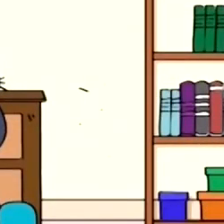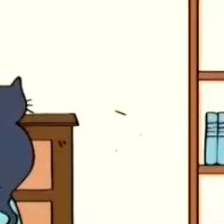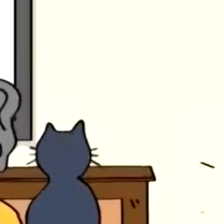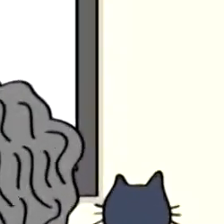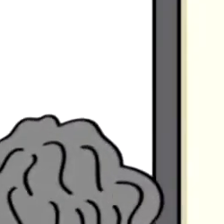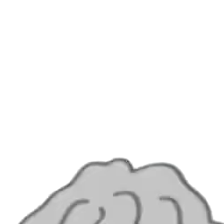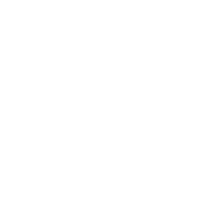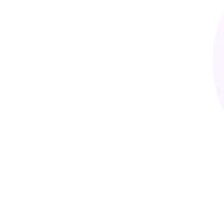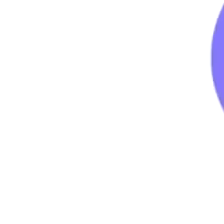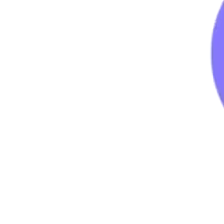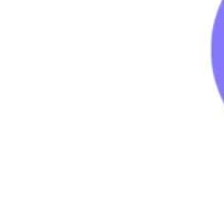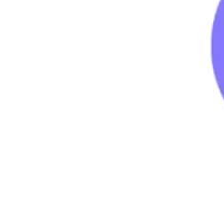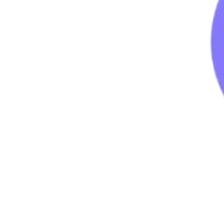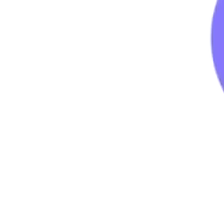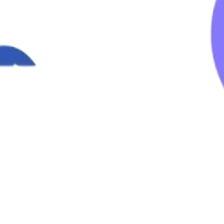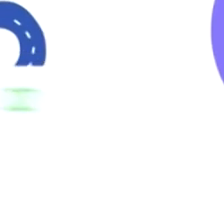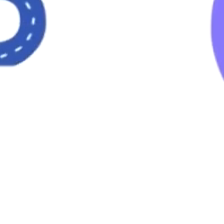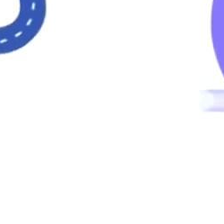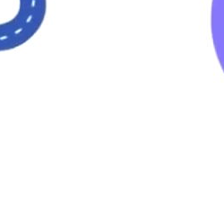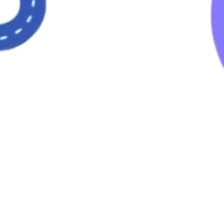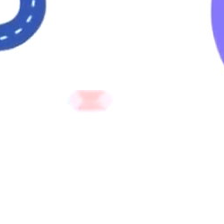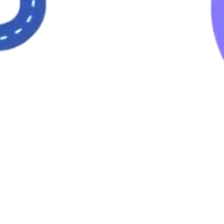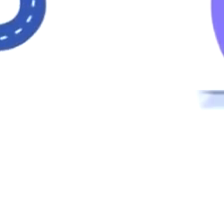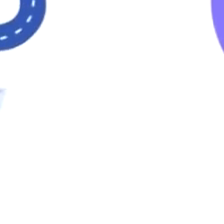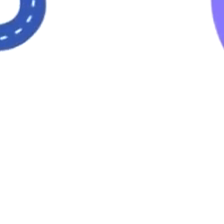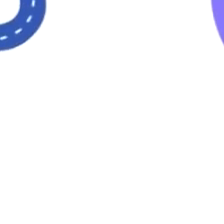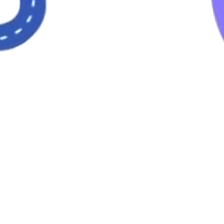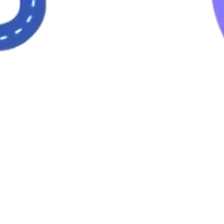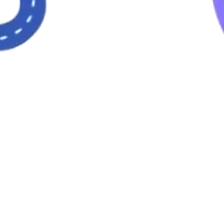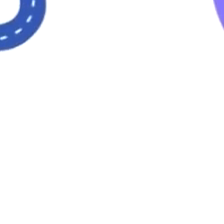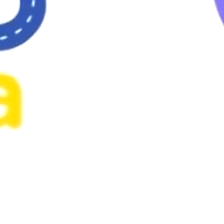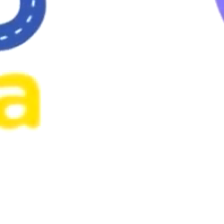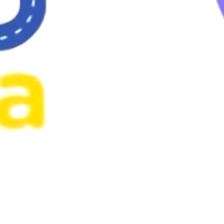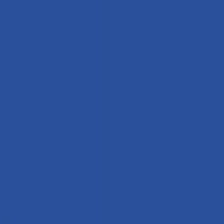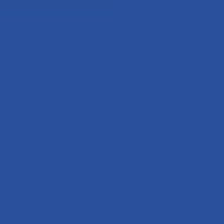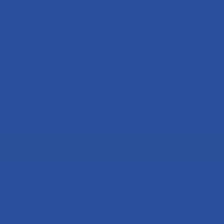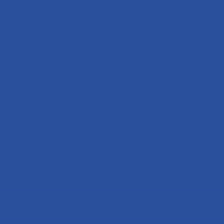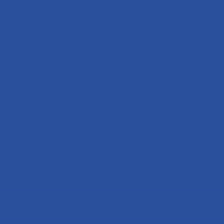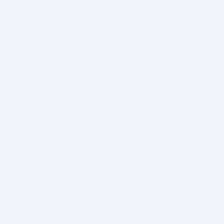Aprendo en Casa, una iniciativa del Ministerio de Educación.